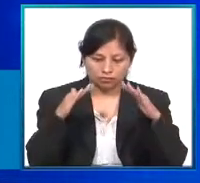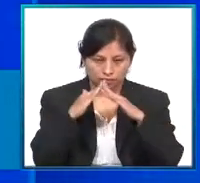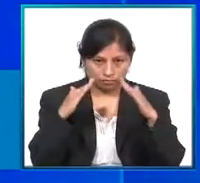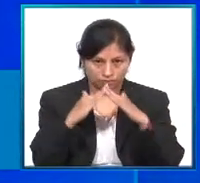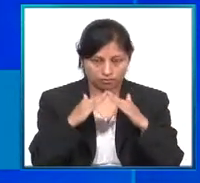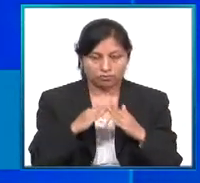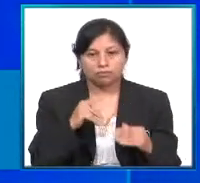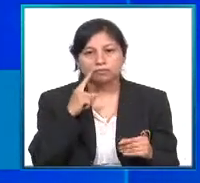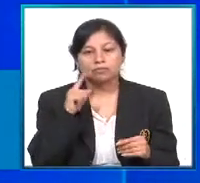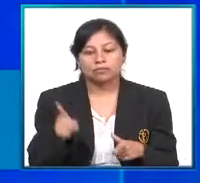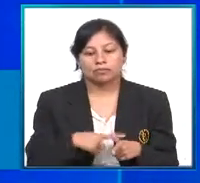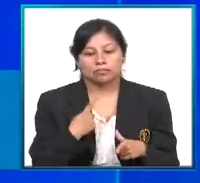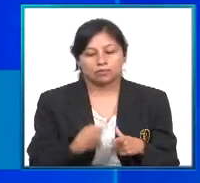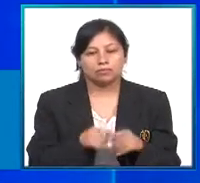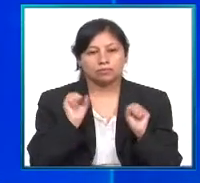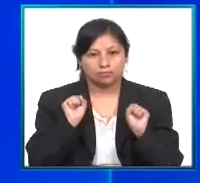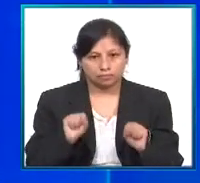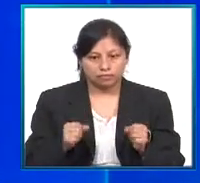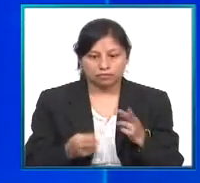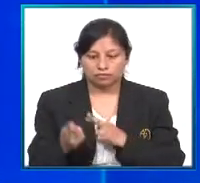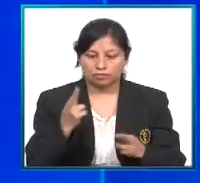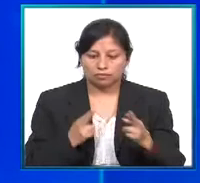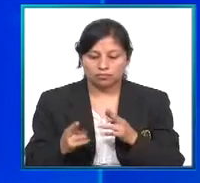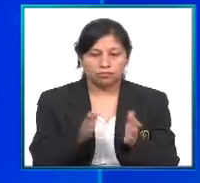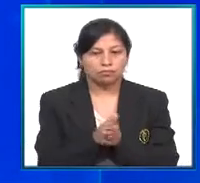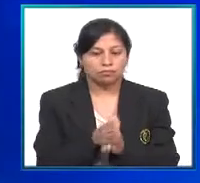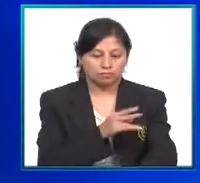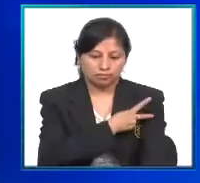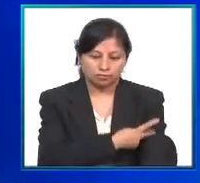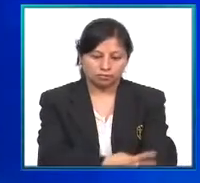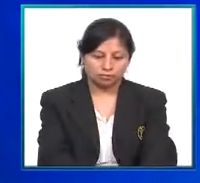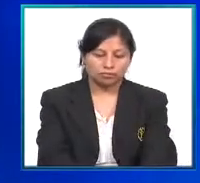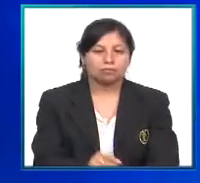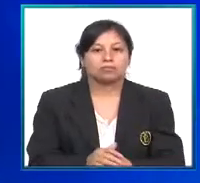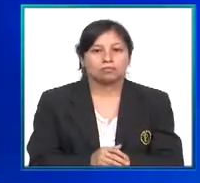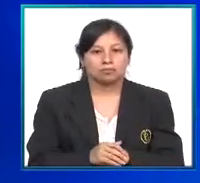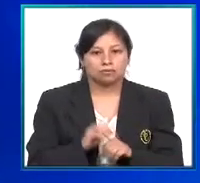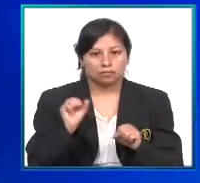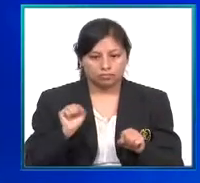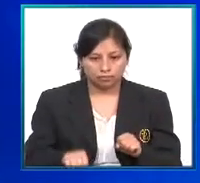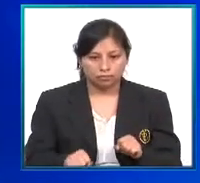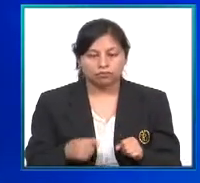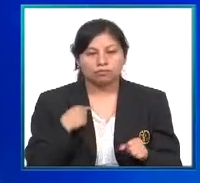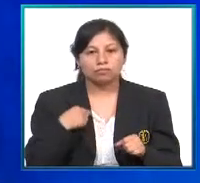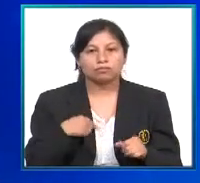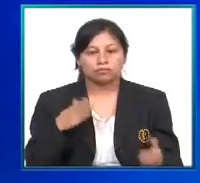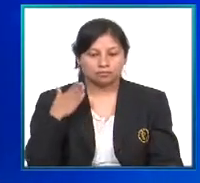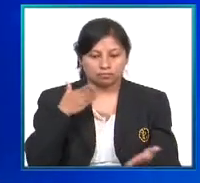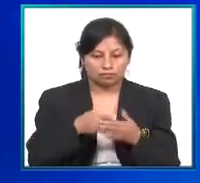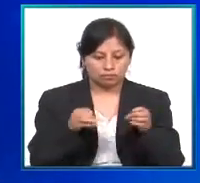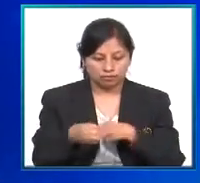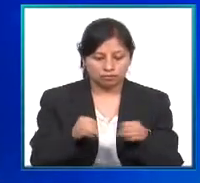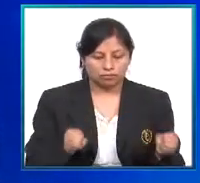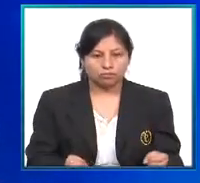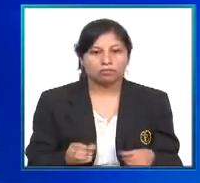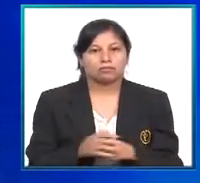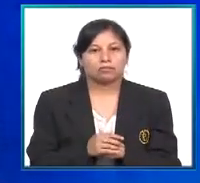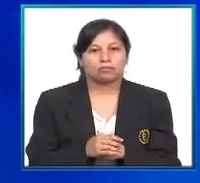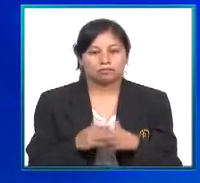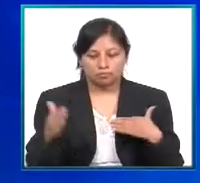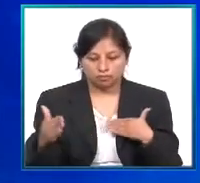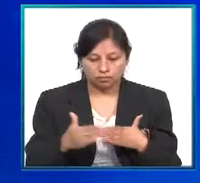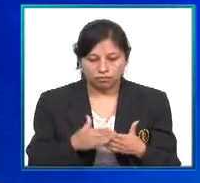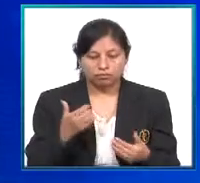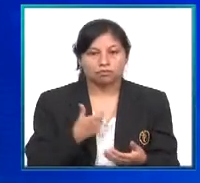Casa Larrazábal, el cual permitirá recuperar la riqueza histórica del recinto, que se adecuará para instalar oficinas y salones para